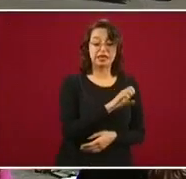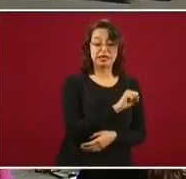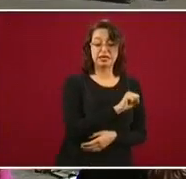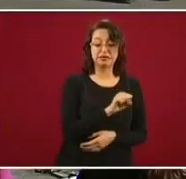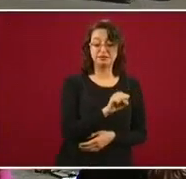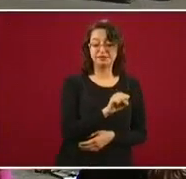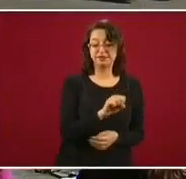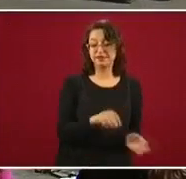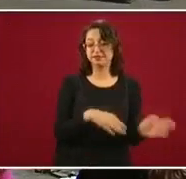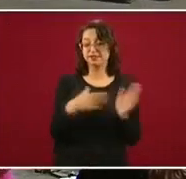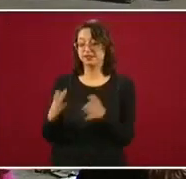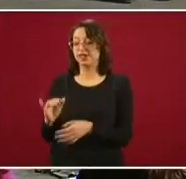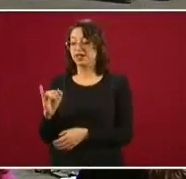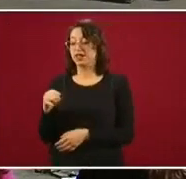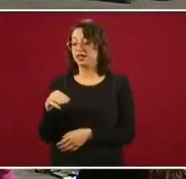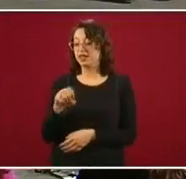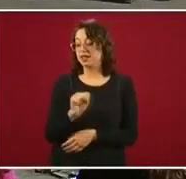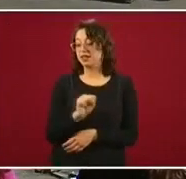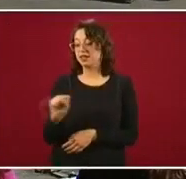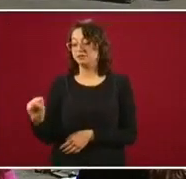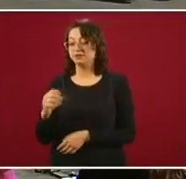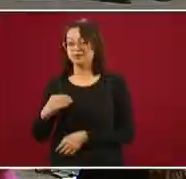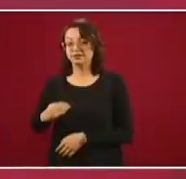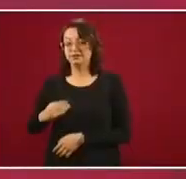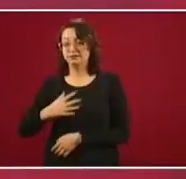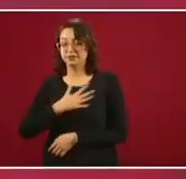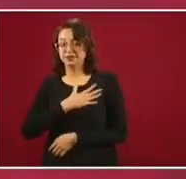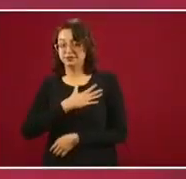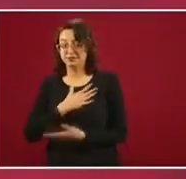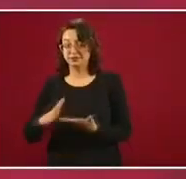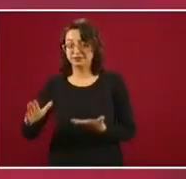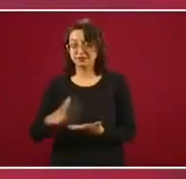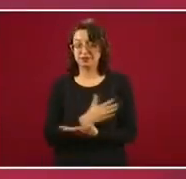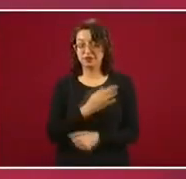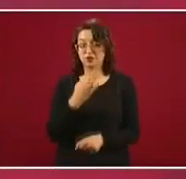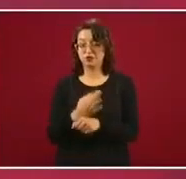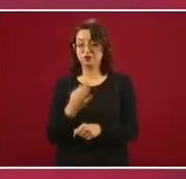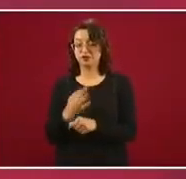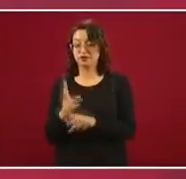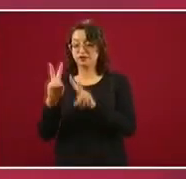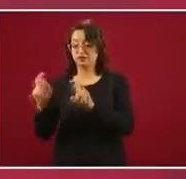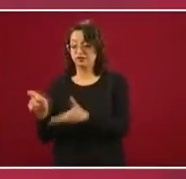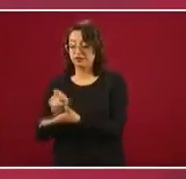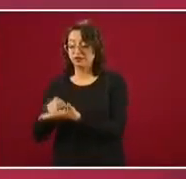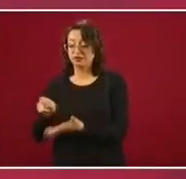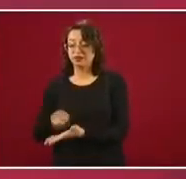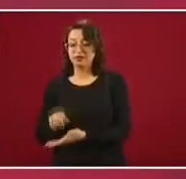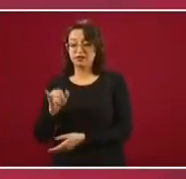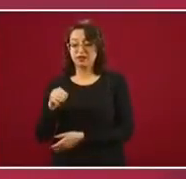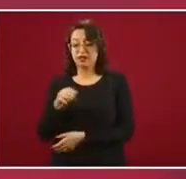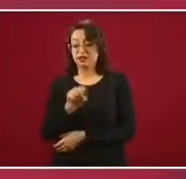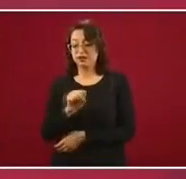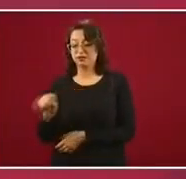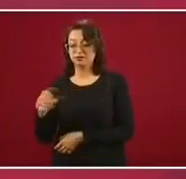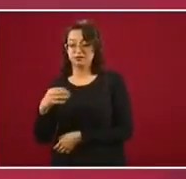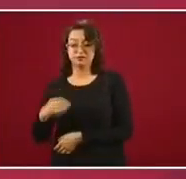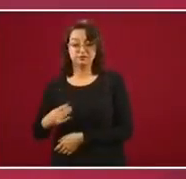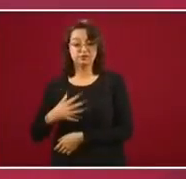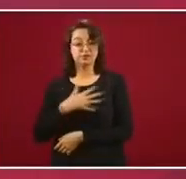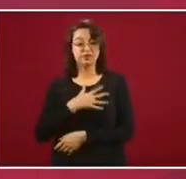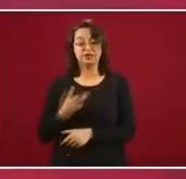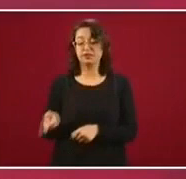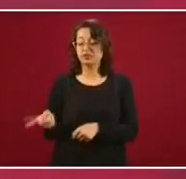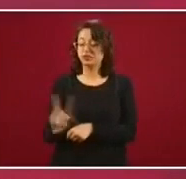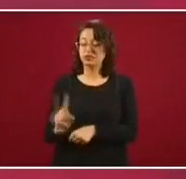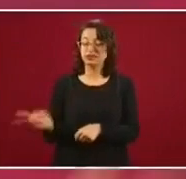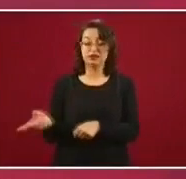del régimen ordinario. Este sistema de abastecimiento de recetas es dinámico, todos los días se va